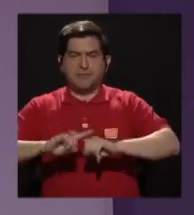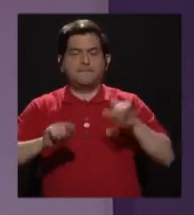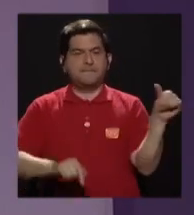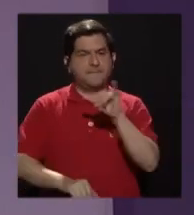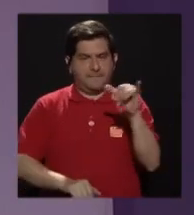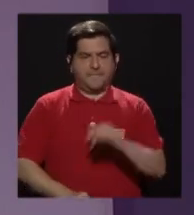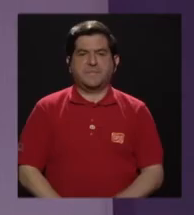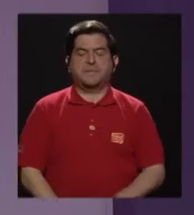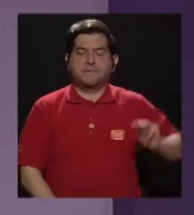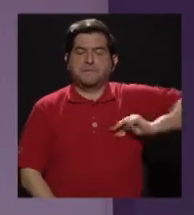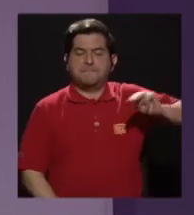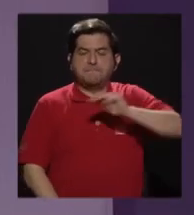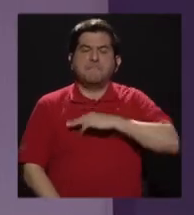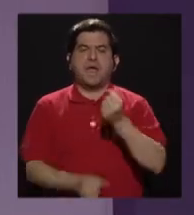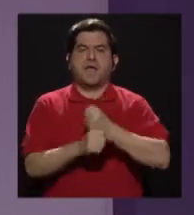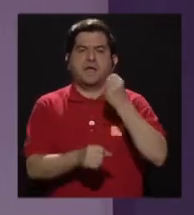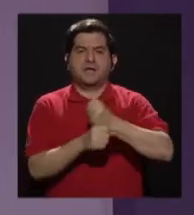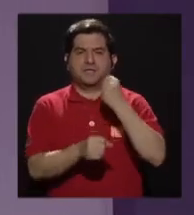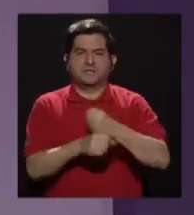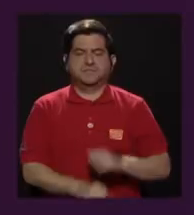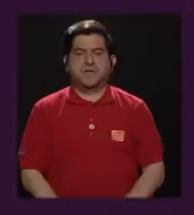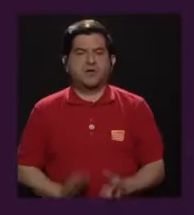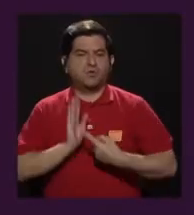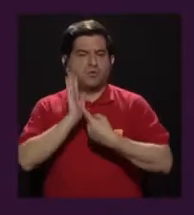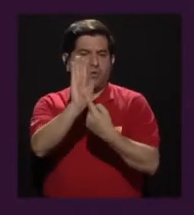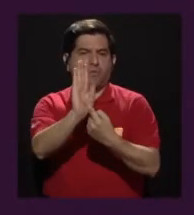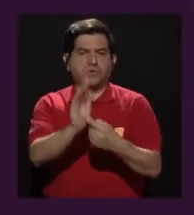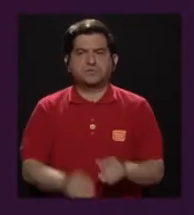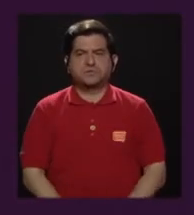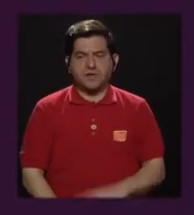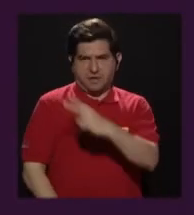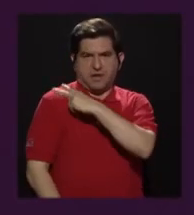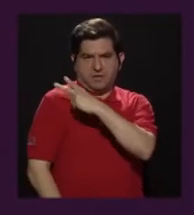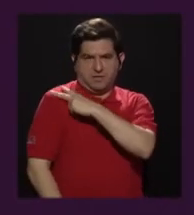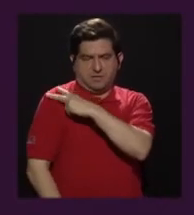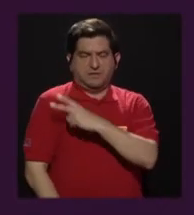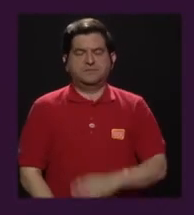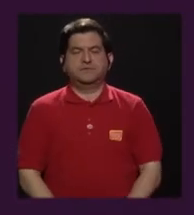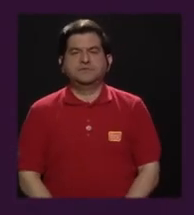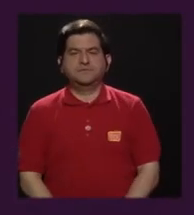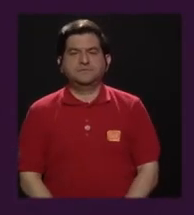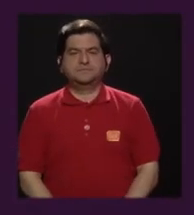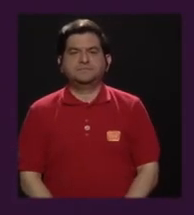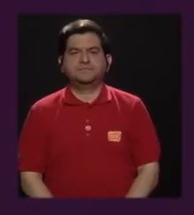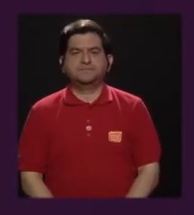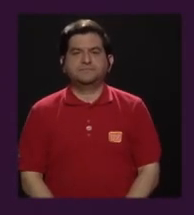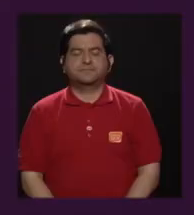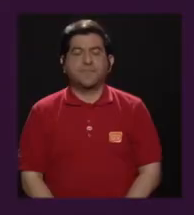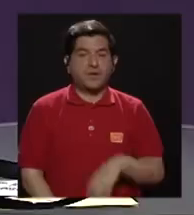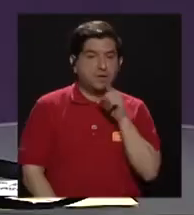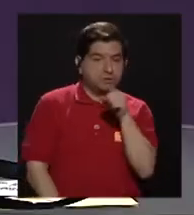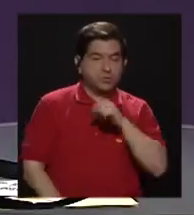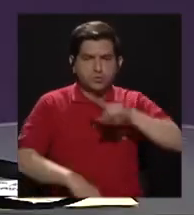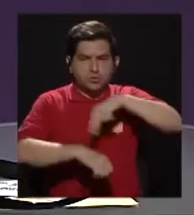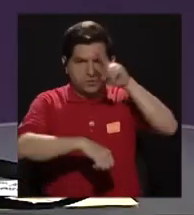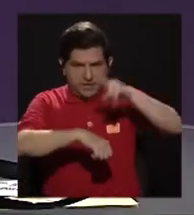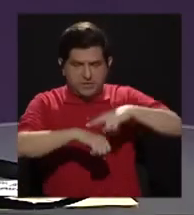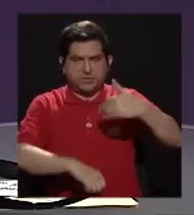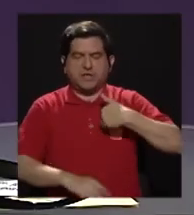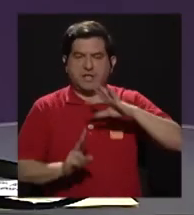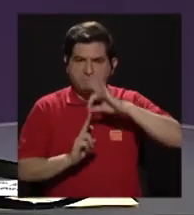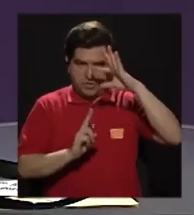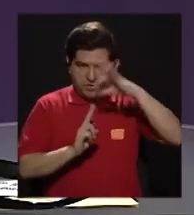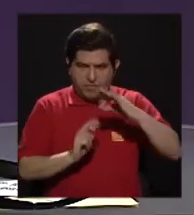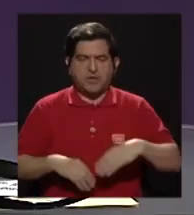también de parte del Ministerio del Trabajo cómo sensibilizar a los patrones, porque entonces si sos nacional tenés la opción